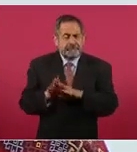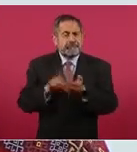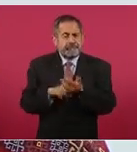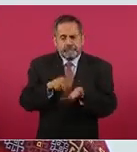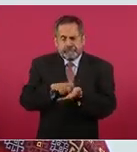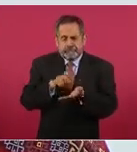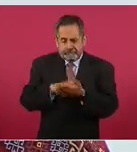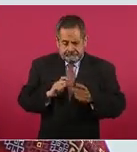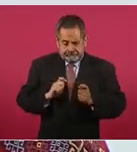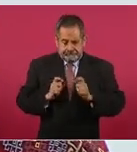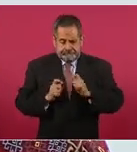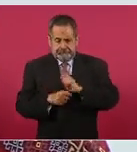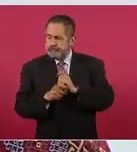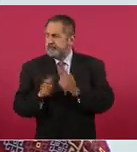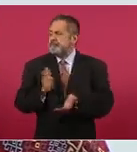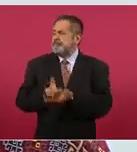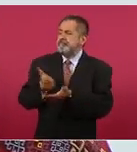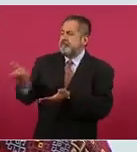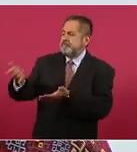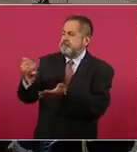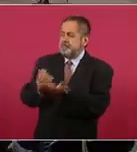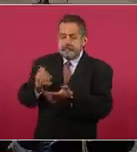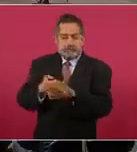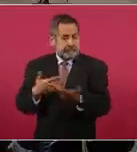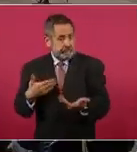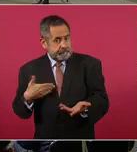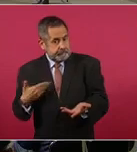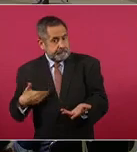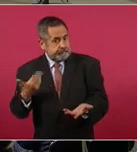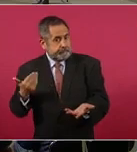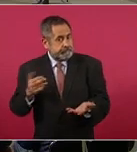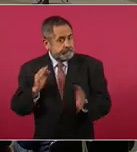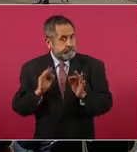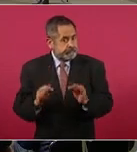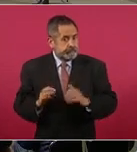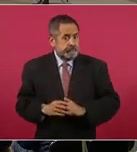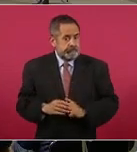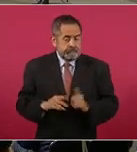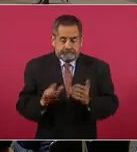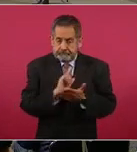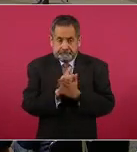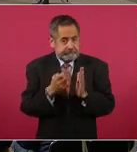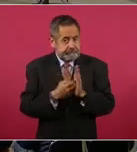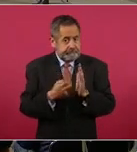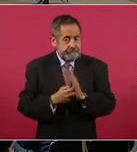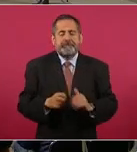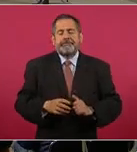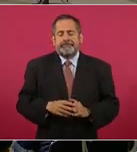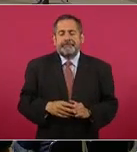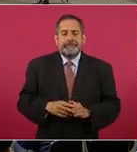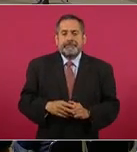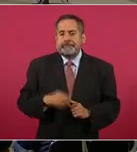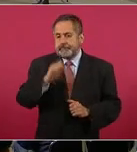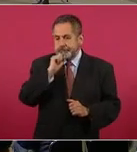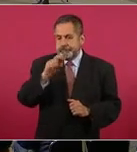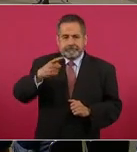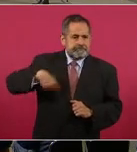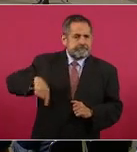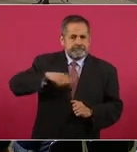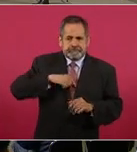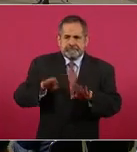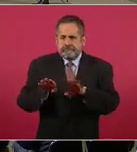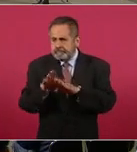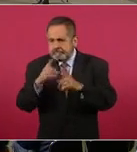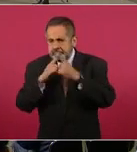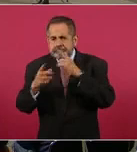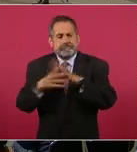los beneficios fiscales previstos en la normatividad. Y finalmente también hemos trabajado mucho en explotar y